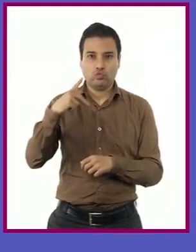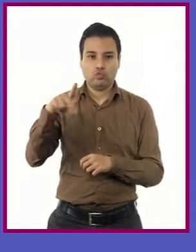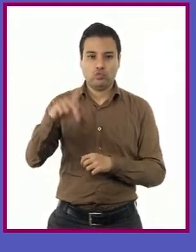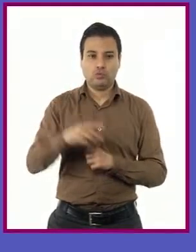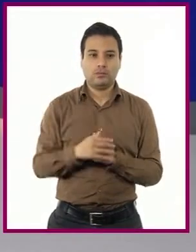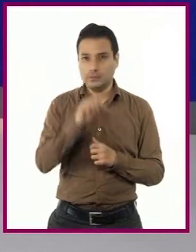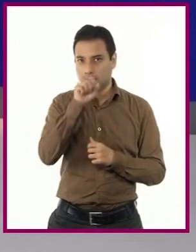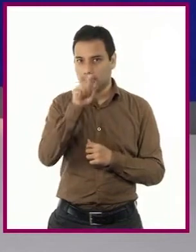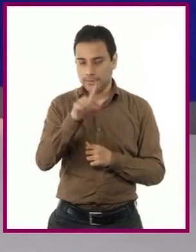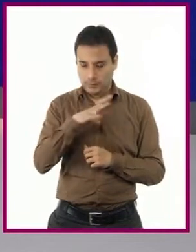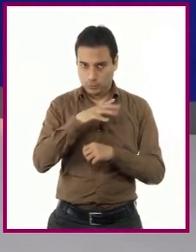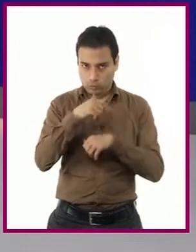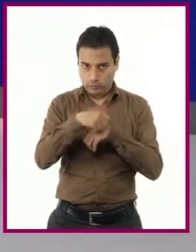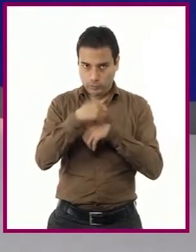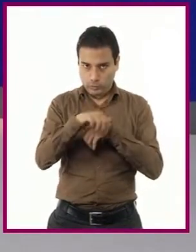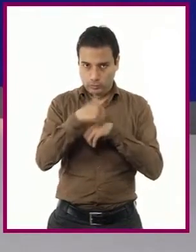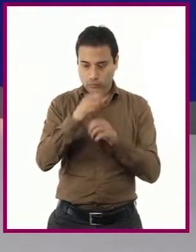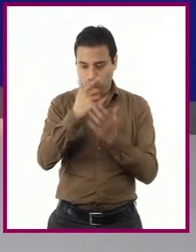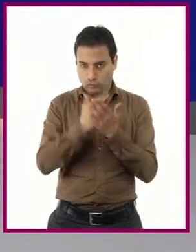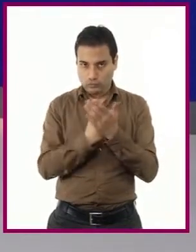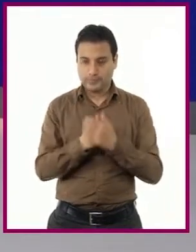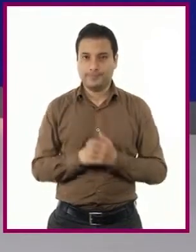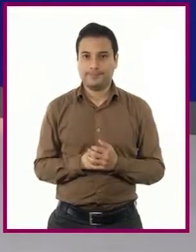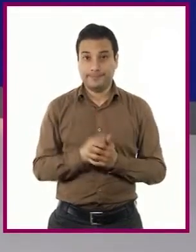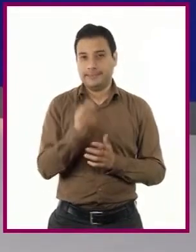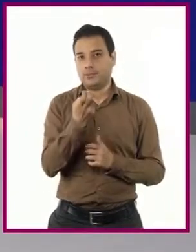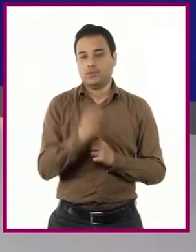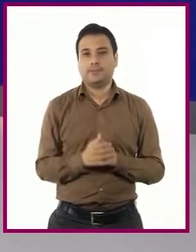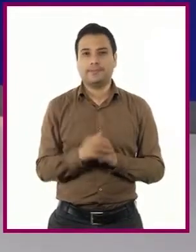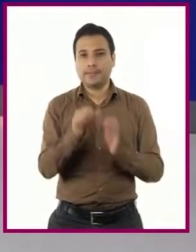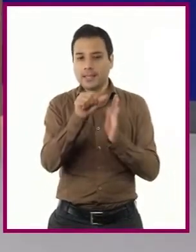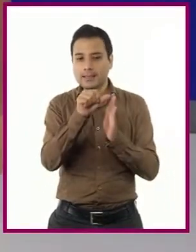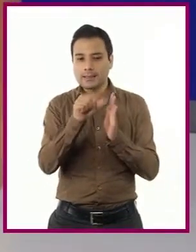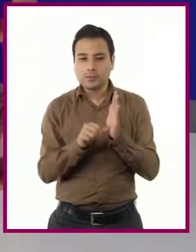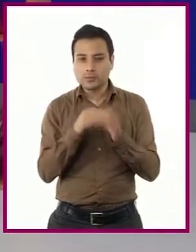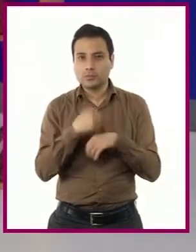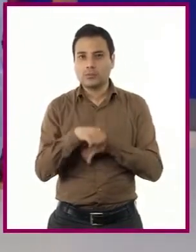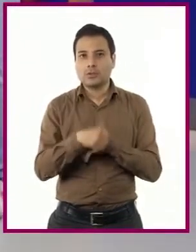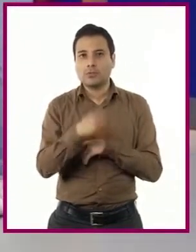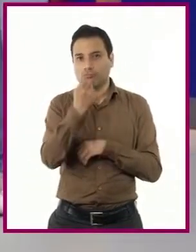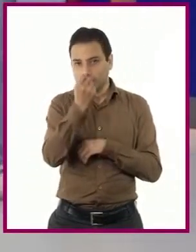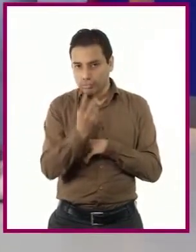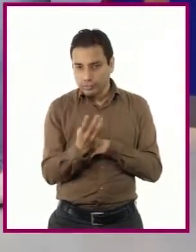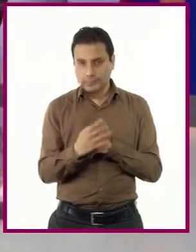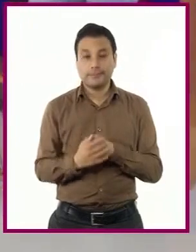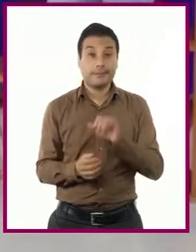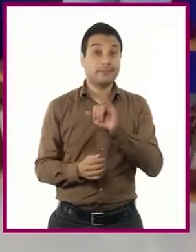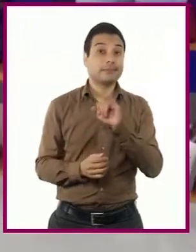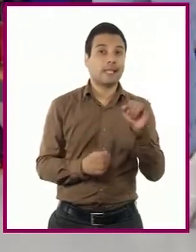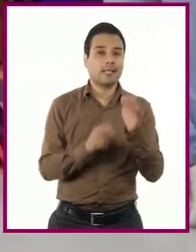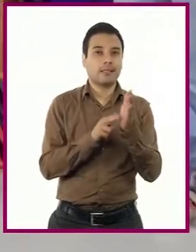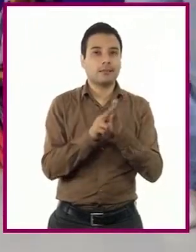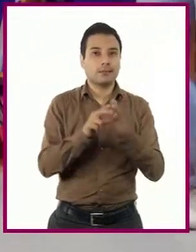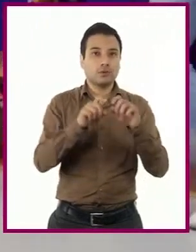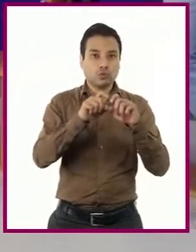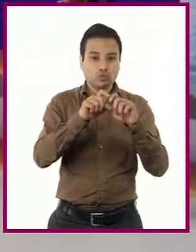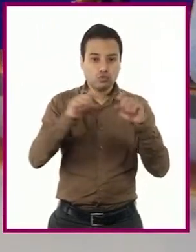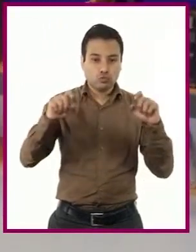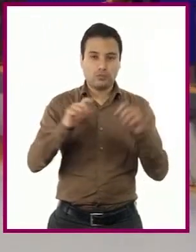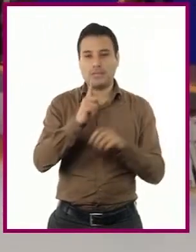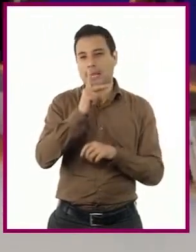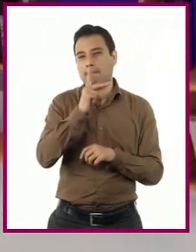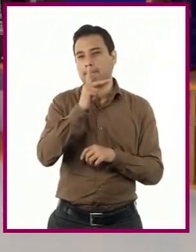numerales. Así es, los artículos van alineados a la izquierda en negritas y con mayúsculas, aunque